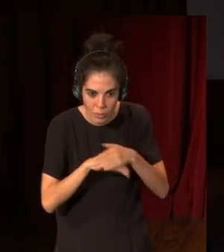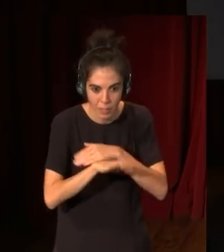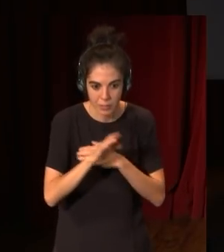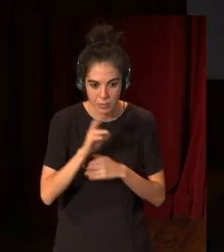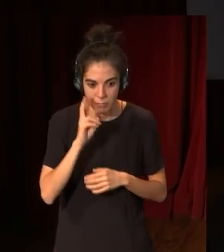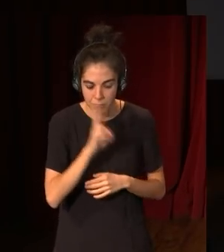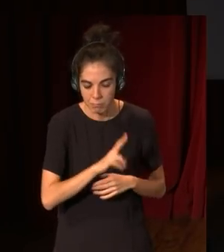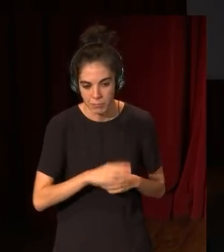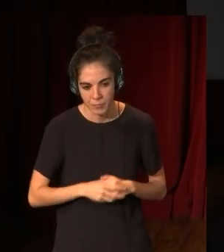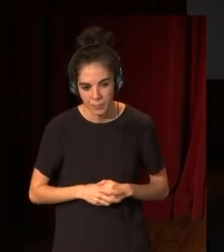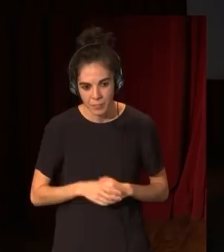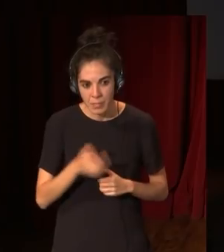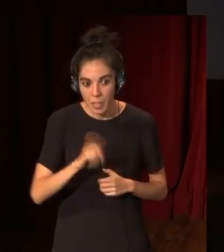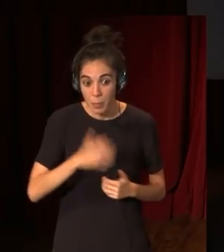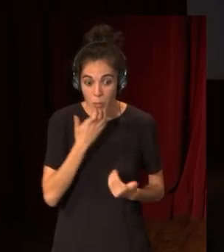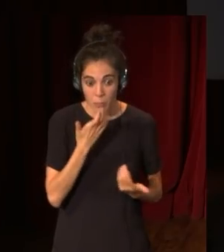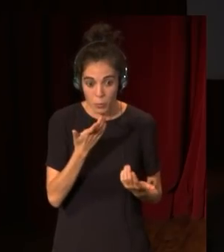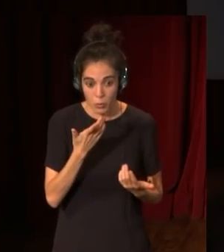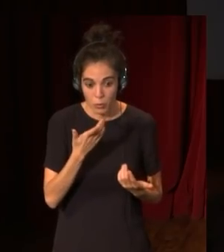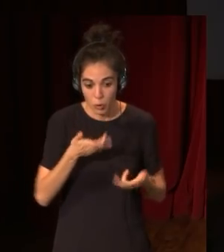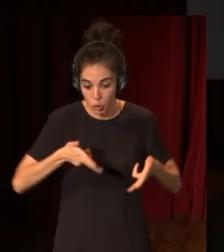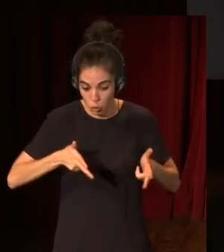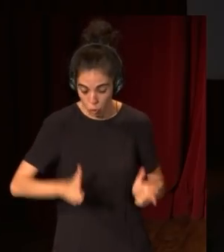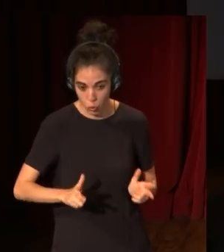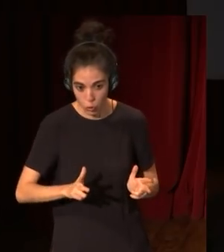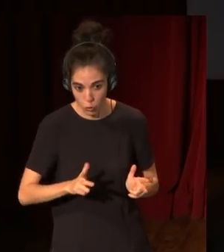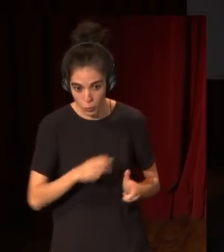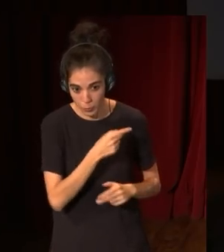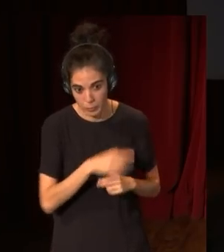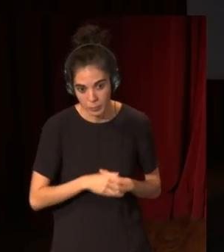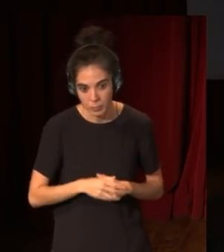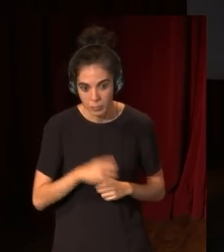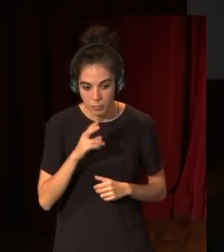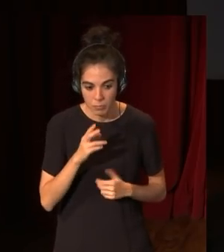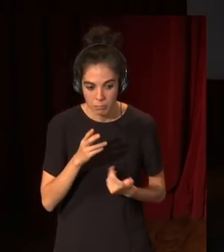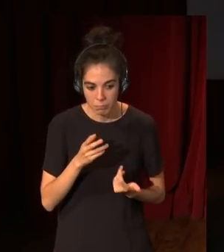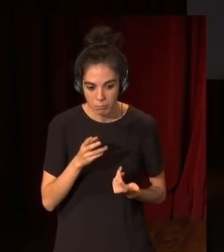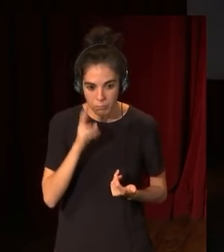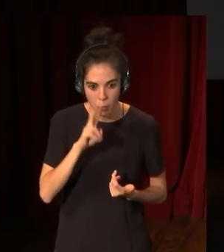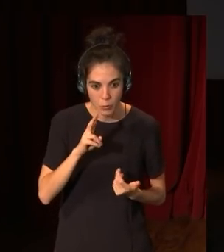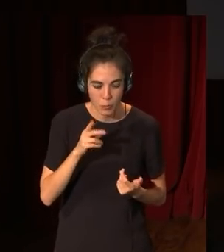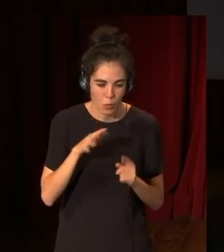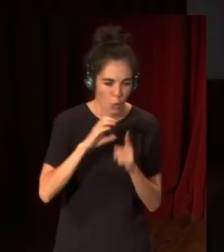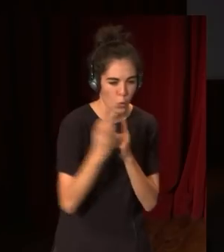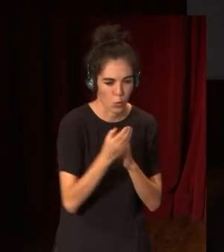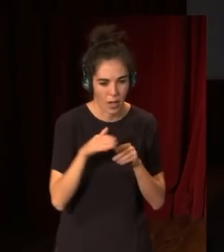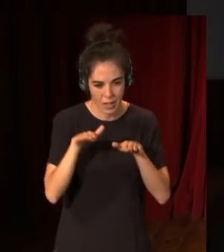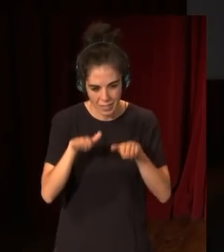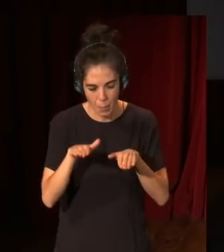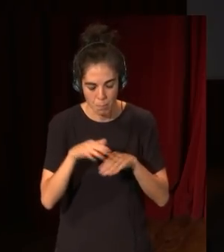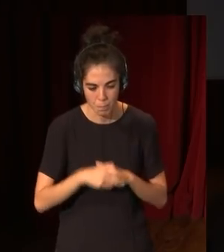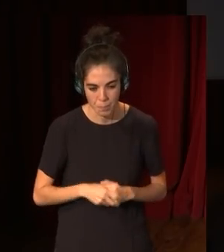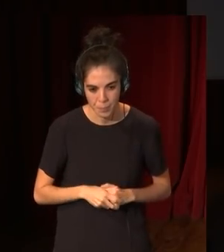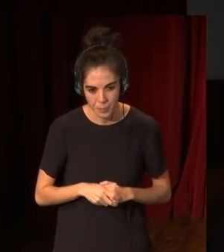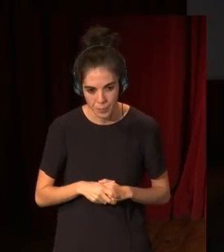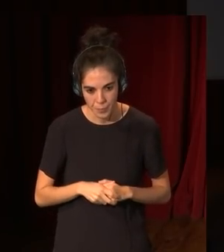él misma la misma trono de taracea todos recuerdan esta cultura islámica un elemento que indica la